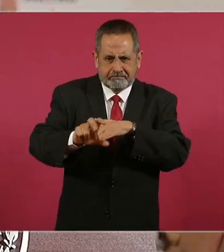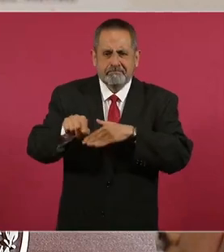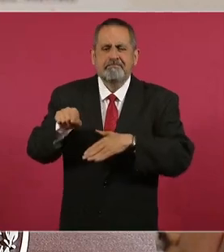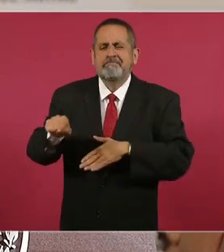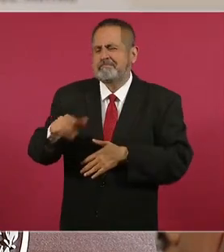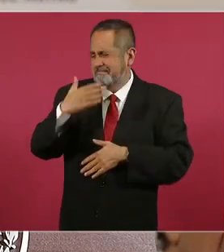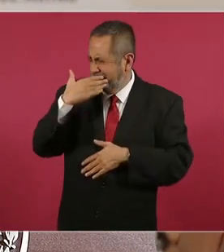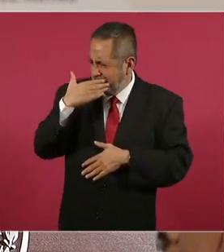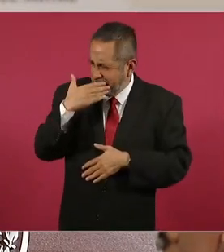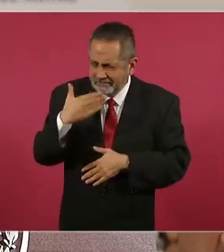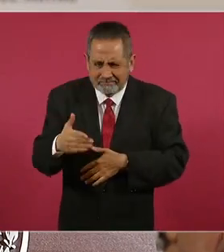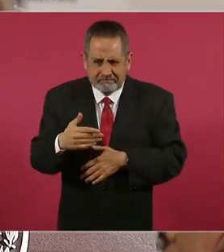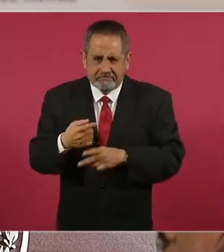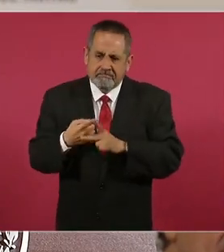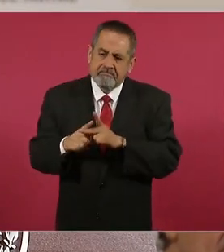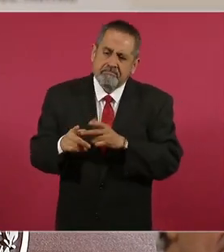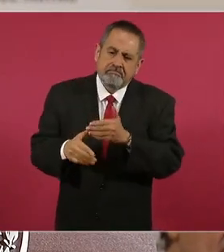empezando